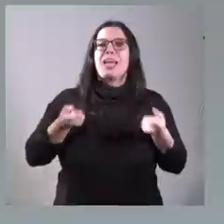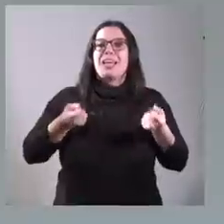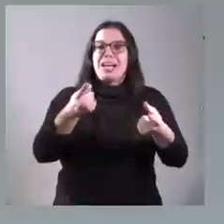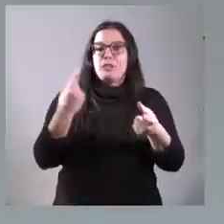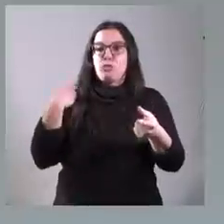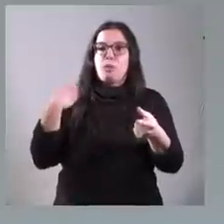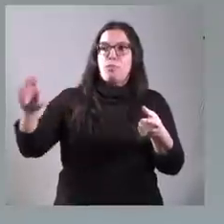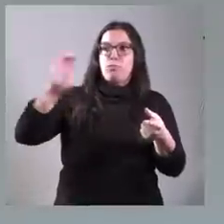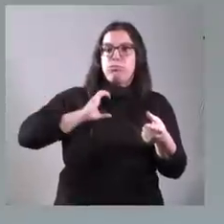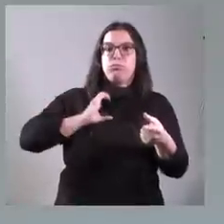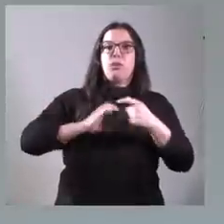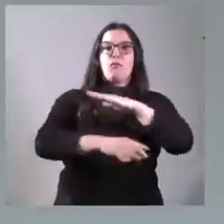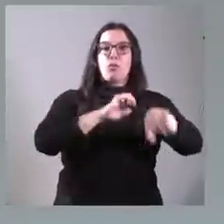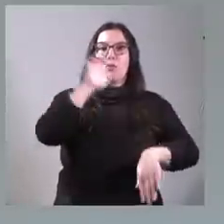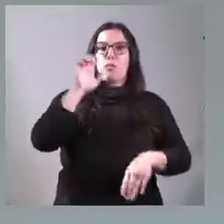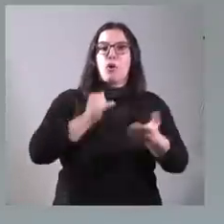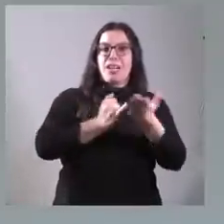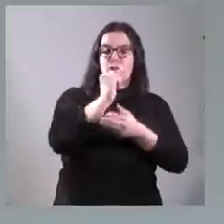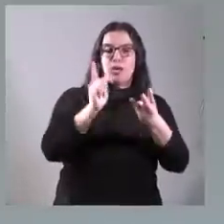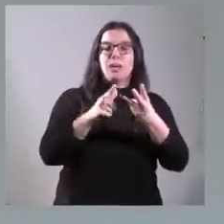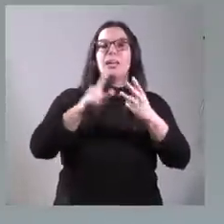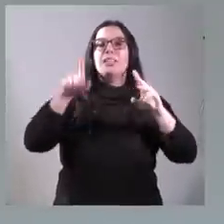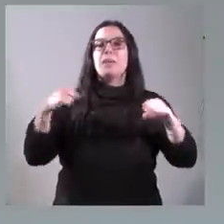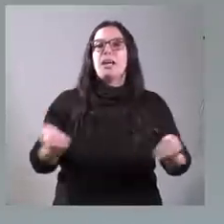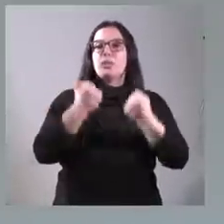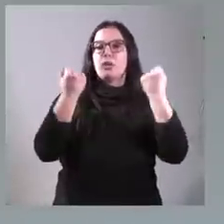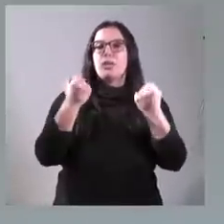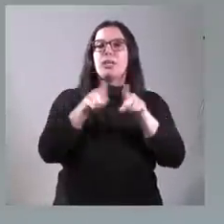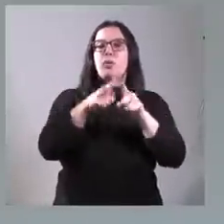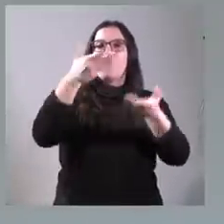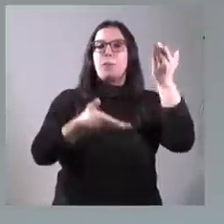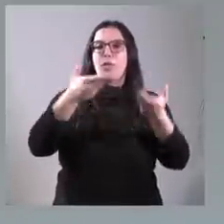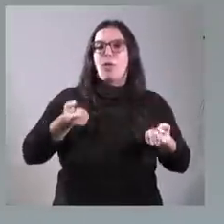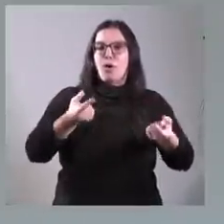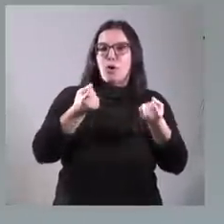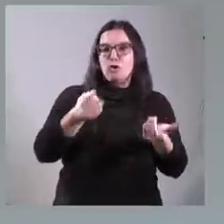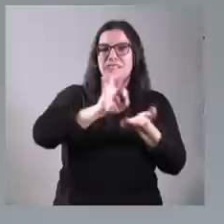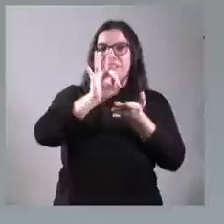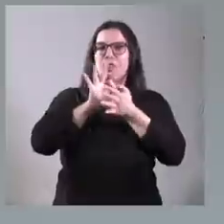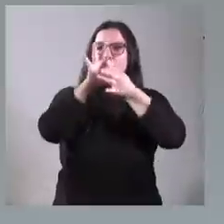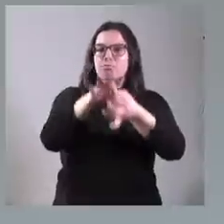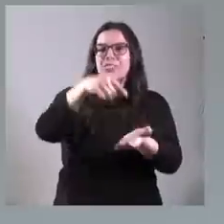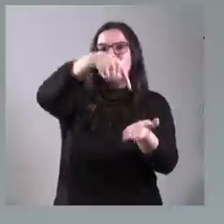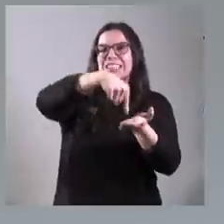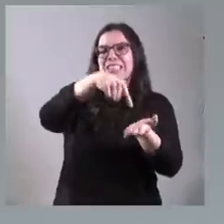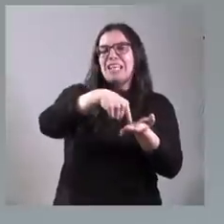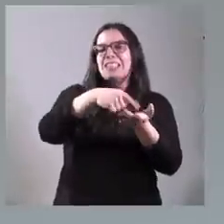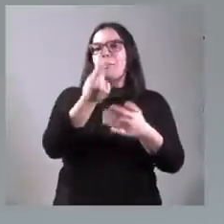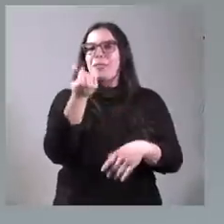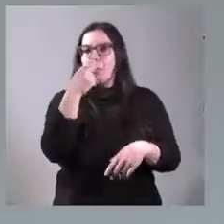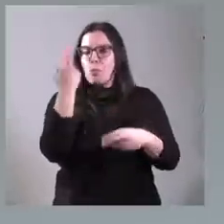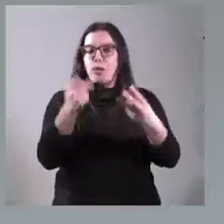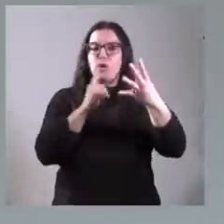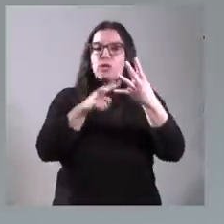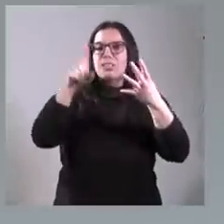los fondos europeos agrícolas con las actuaciones en materia de evaluación de costes de servicios vinculadas a tasas y precios públicos